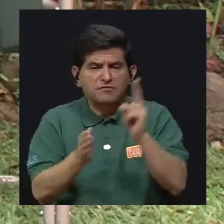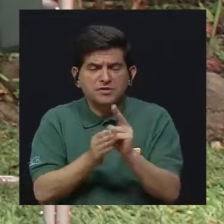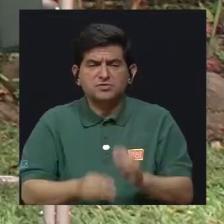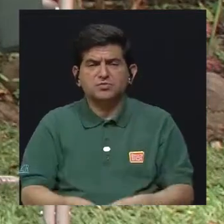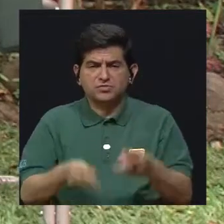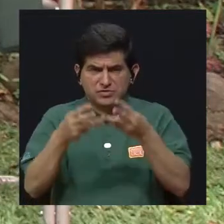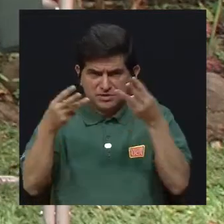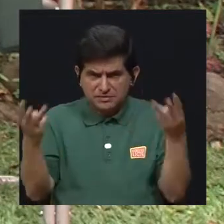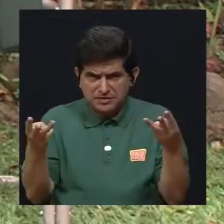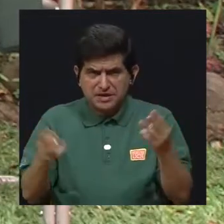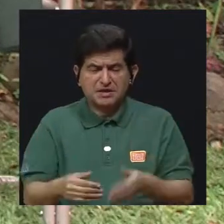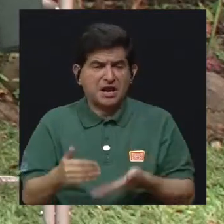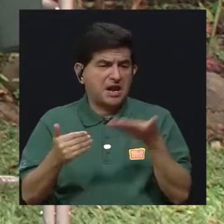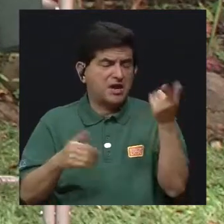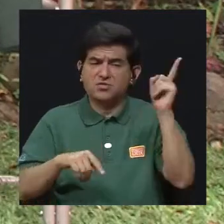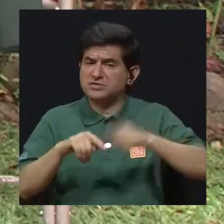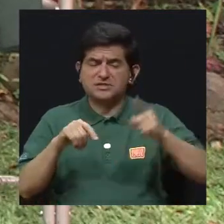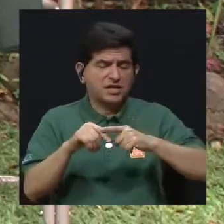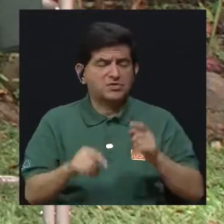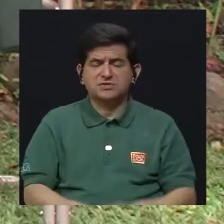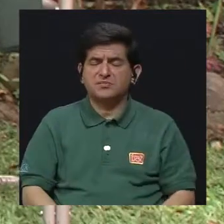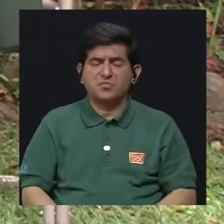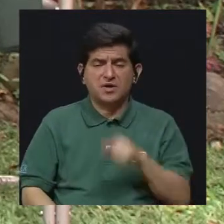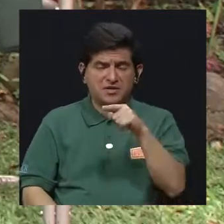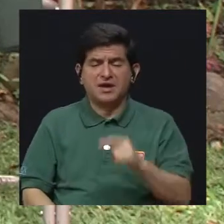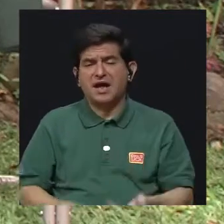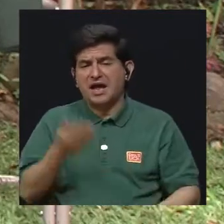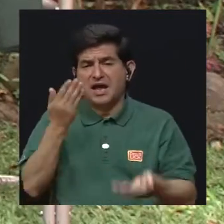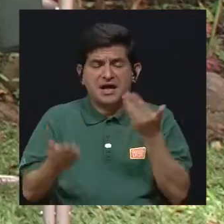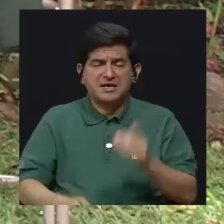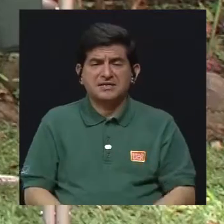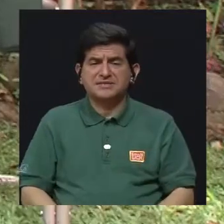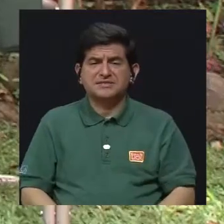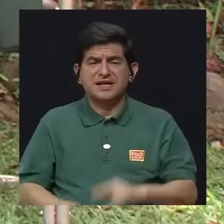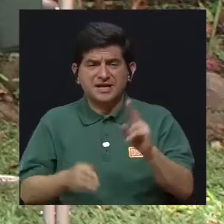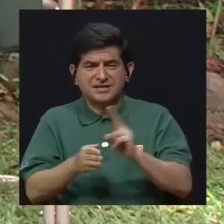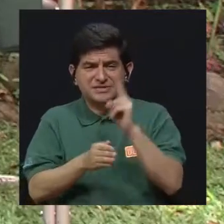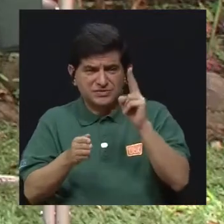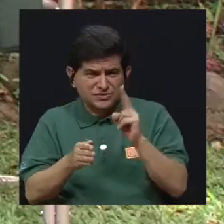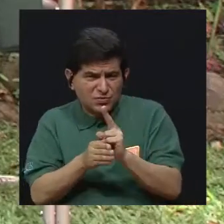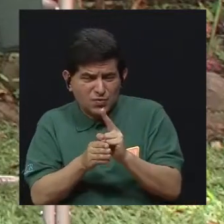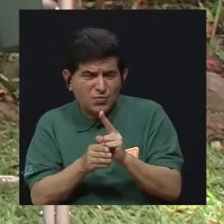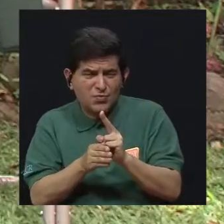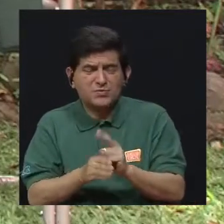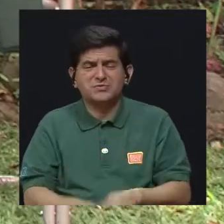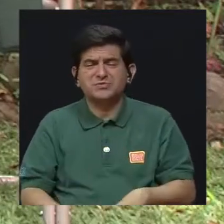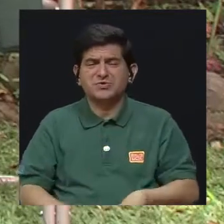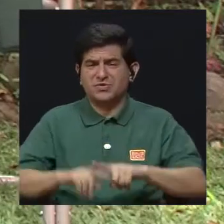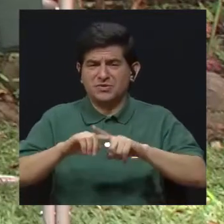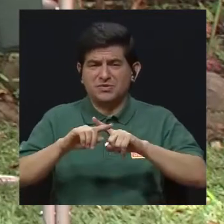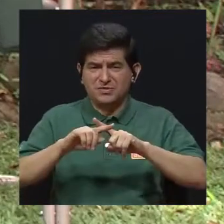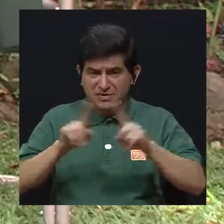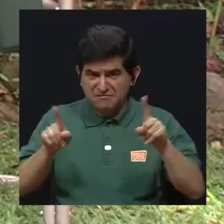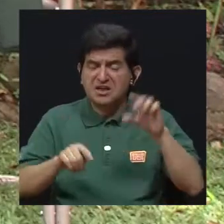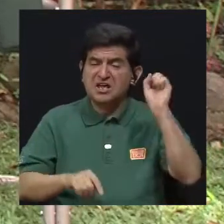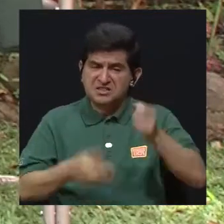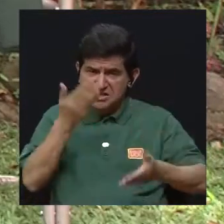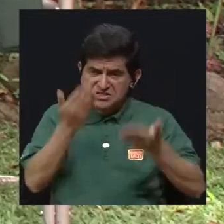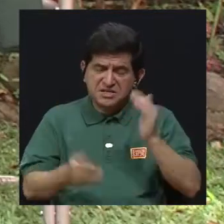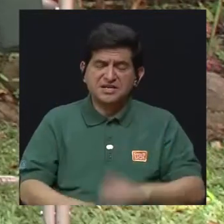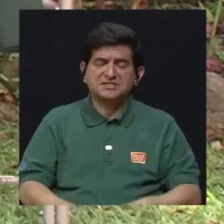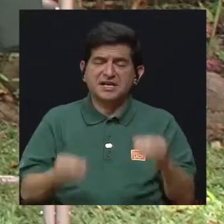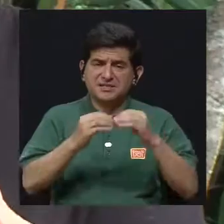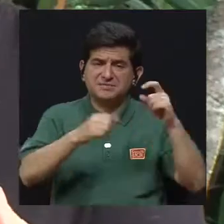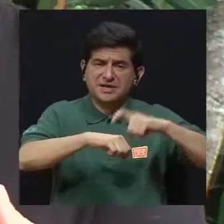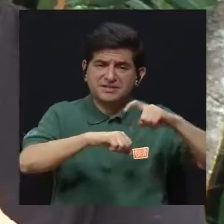Reutilización de los residuos también, hay cosas que no se pueden reciclar, pero podemos darles una vida más larga utilizándola durante